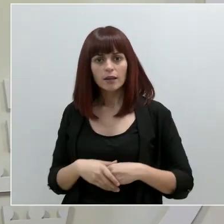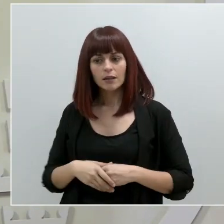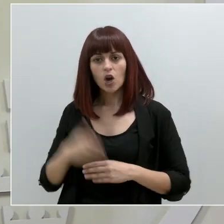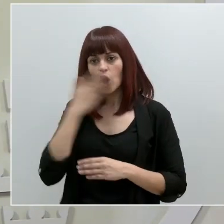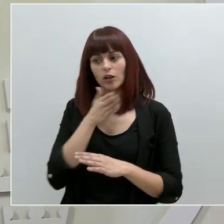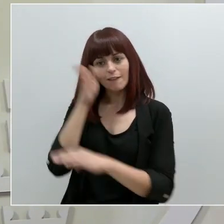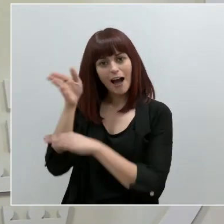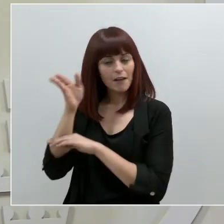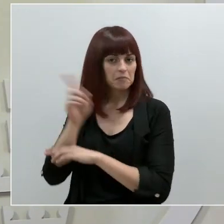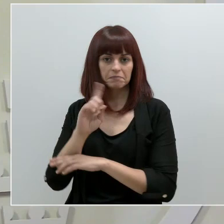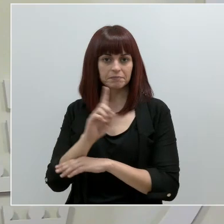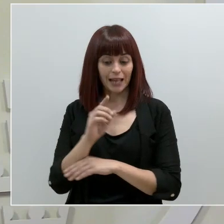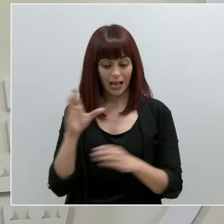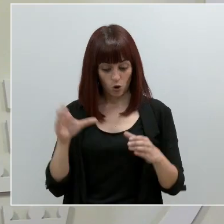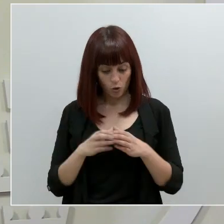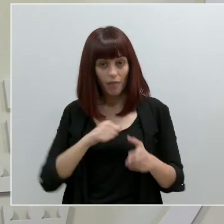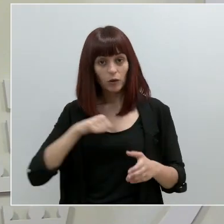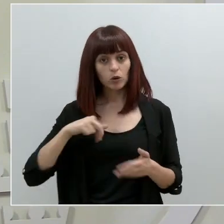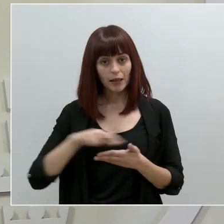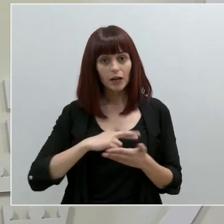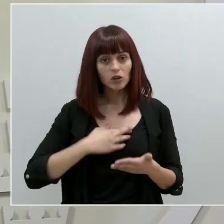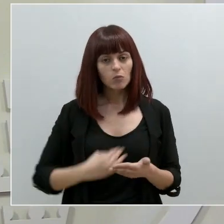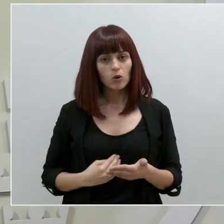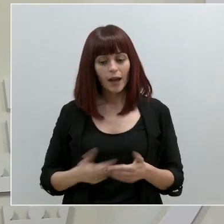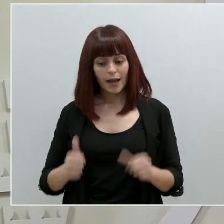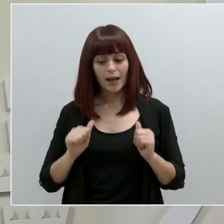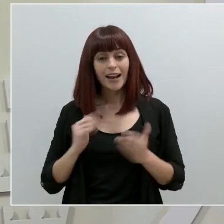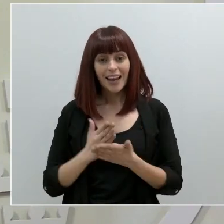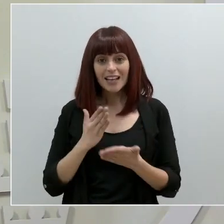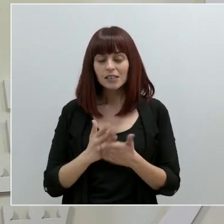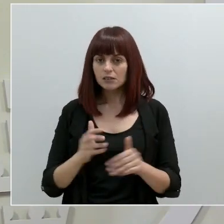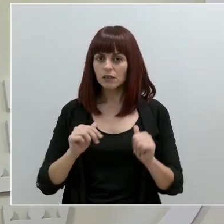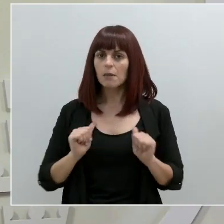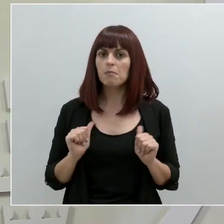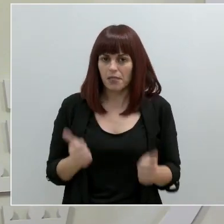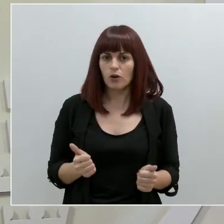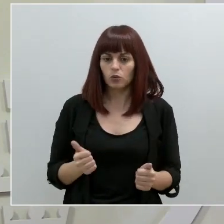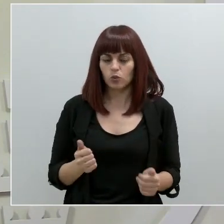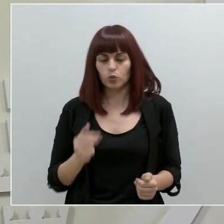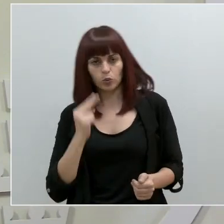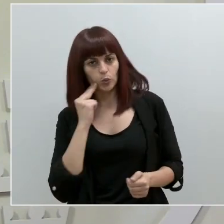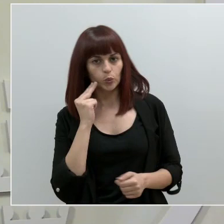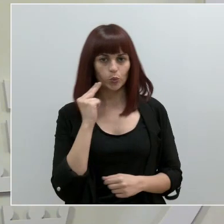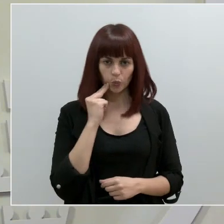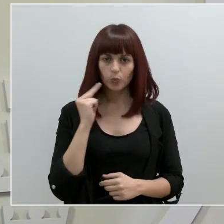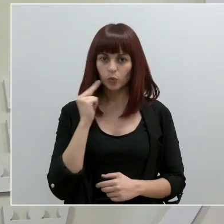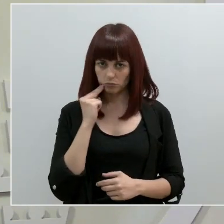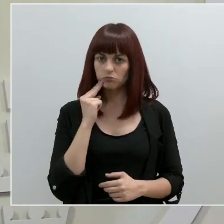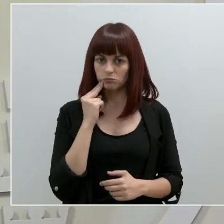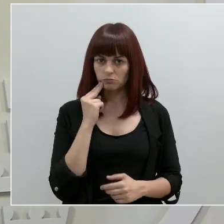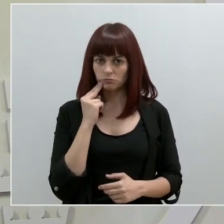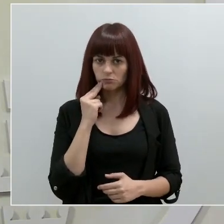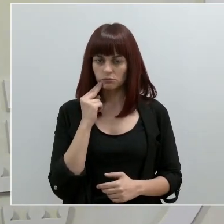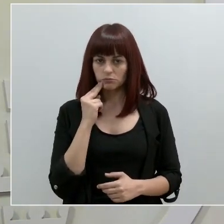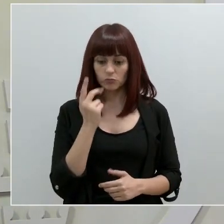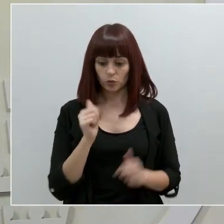van a clase. En la comunidad autónoma de la región de Murcia se empezaron las clases con un cierto miedo por parte de todos, nada